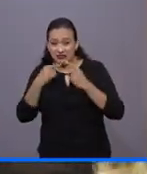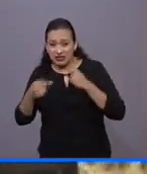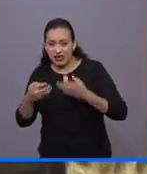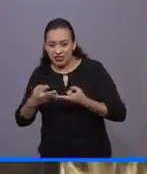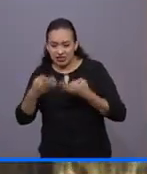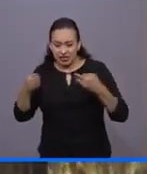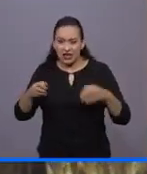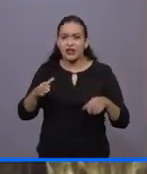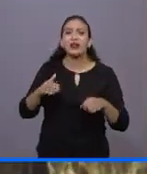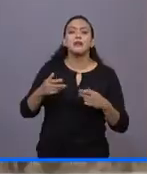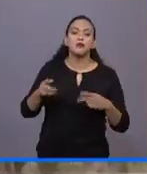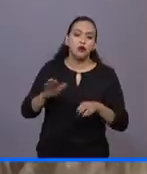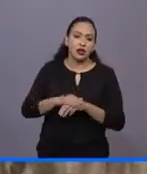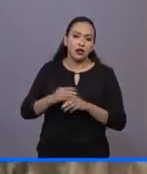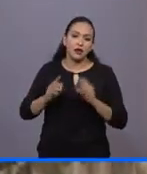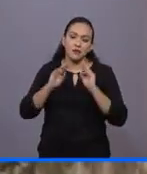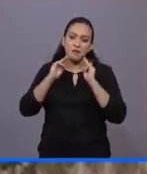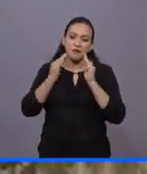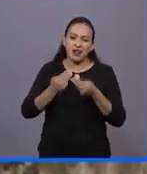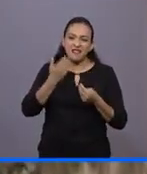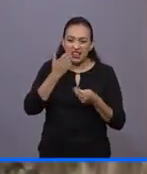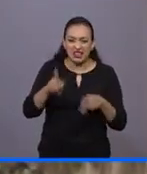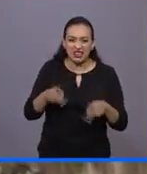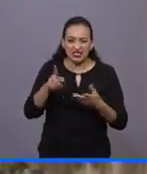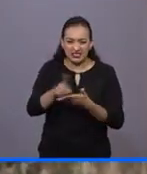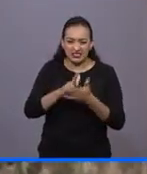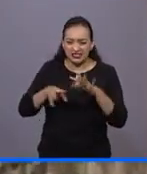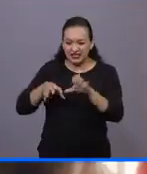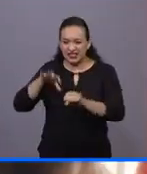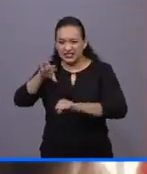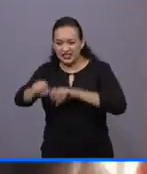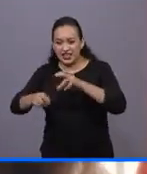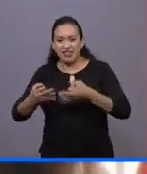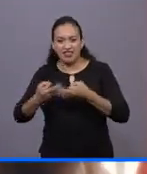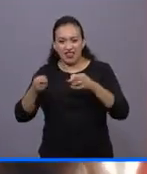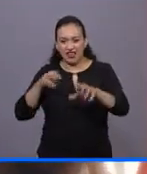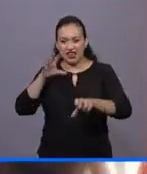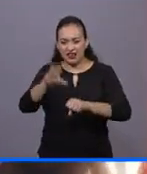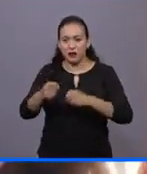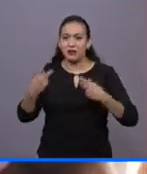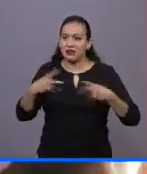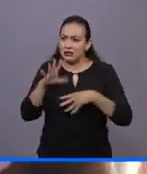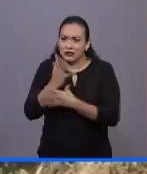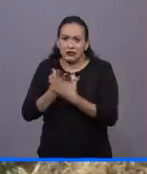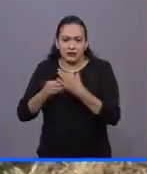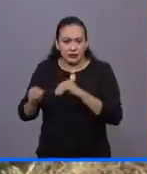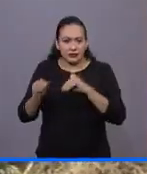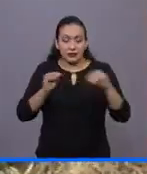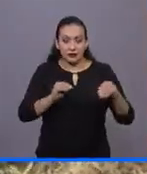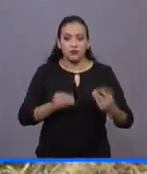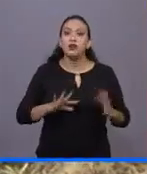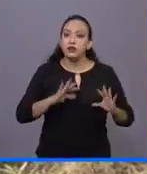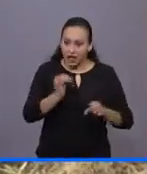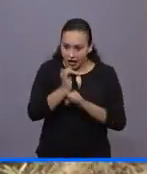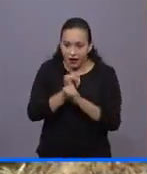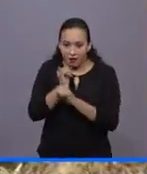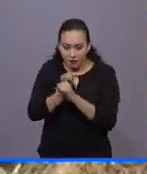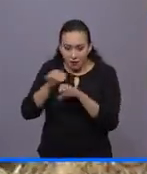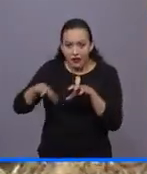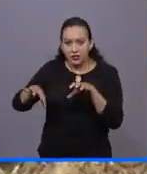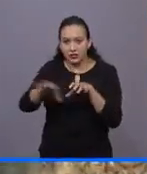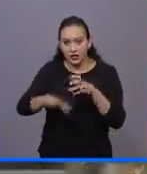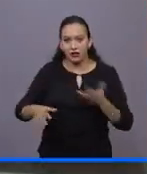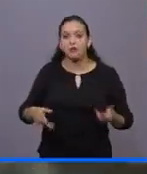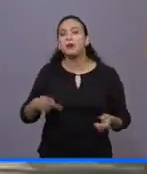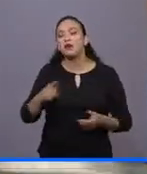territoriales por rutas del narcotráfico. El informe también denuncia la falta de información sobre estos sucesos, así como la carencia